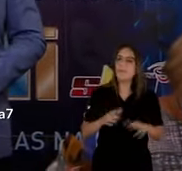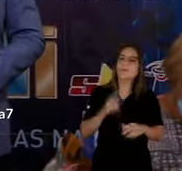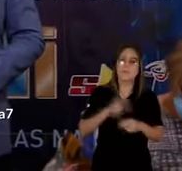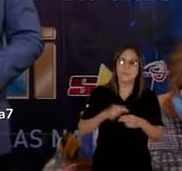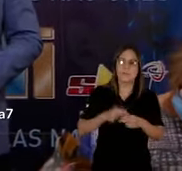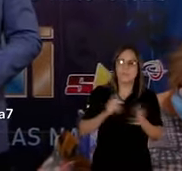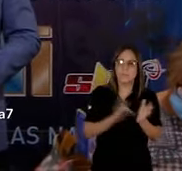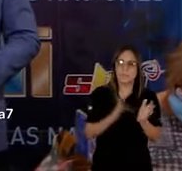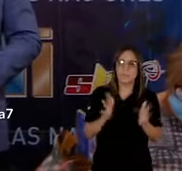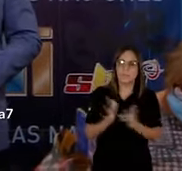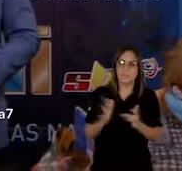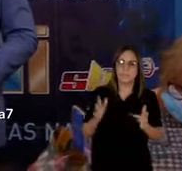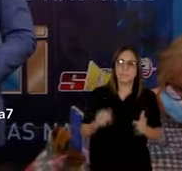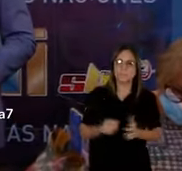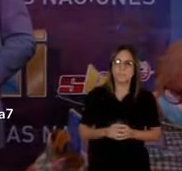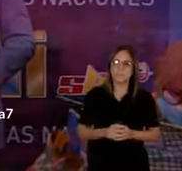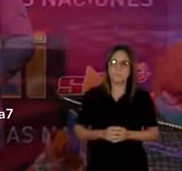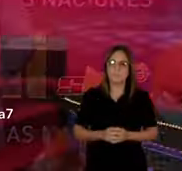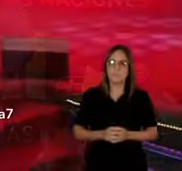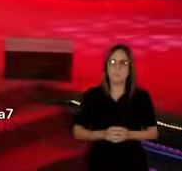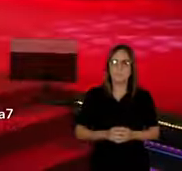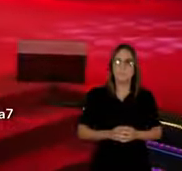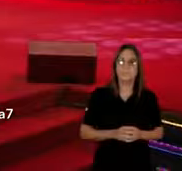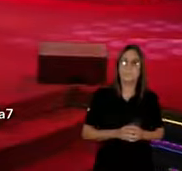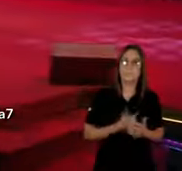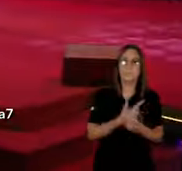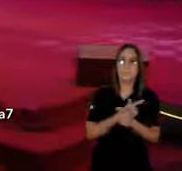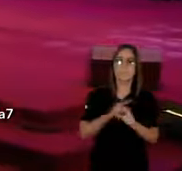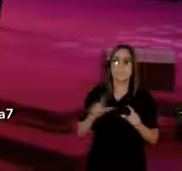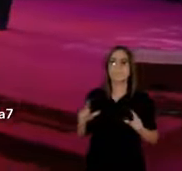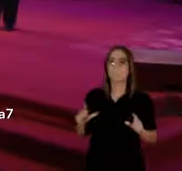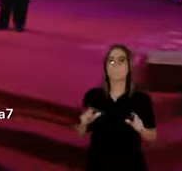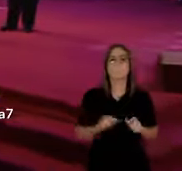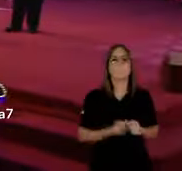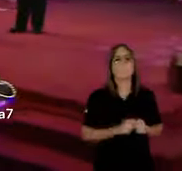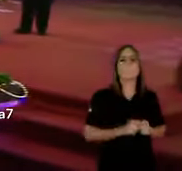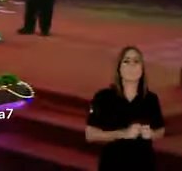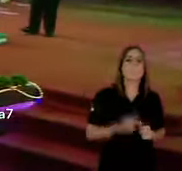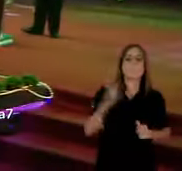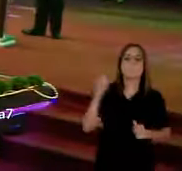Momento allí nació libertad, la que me salvó,